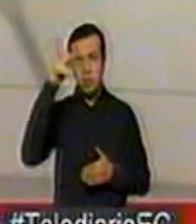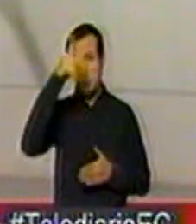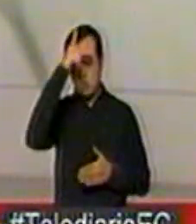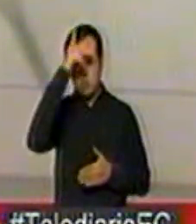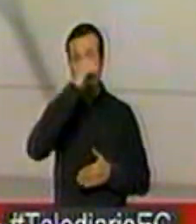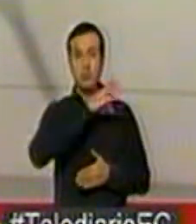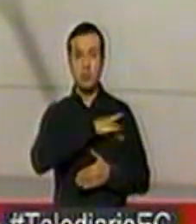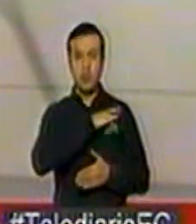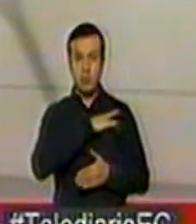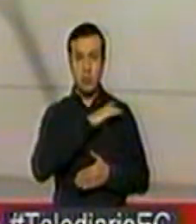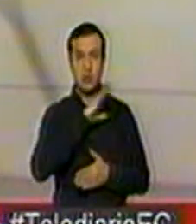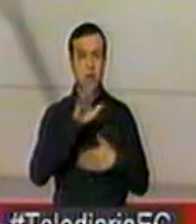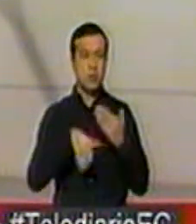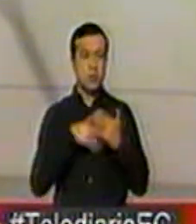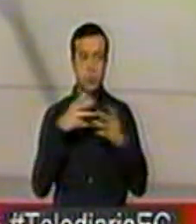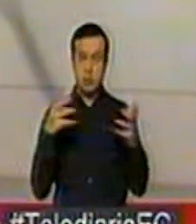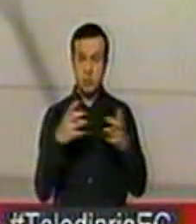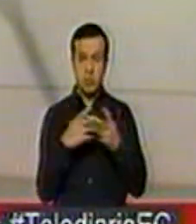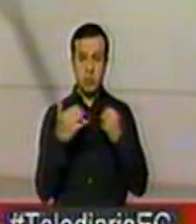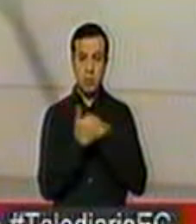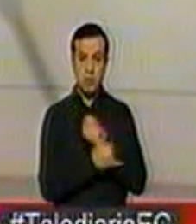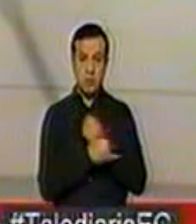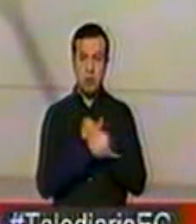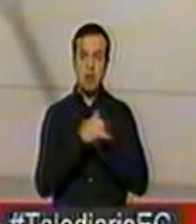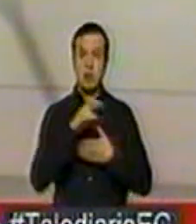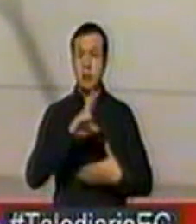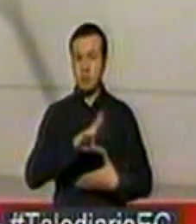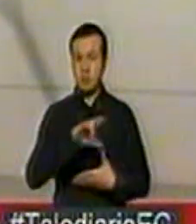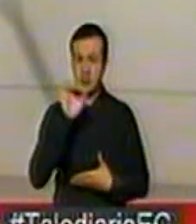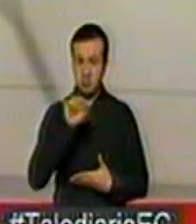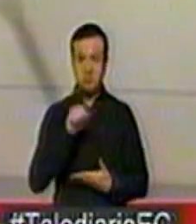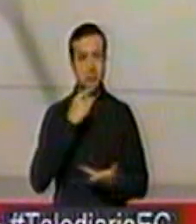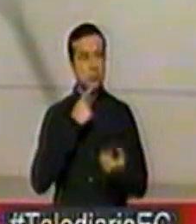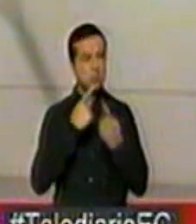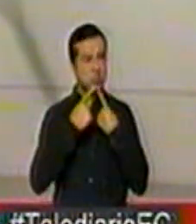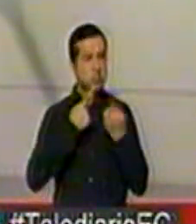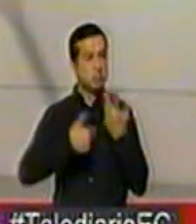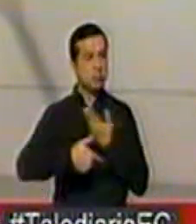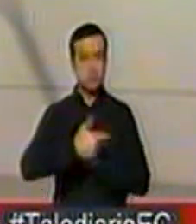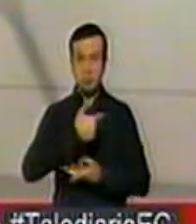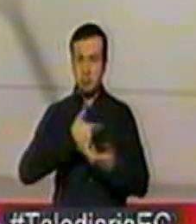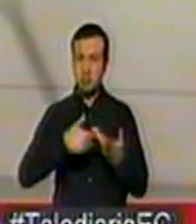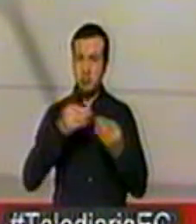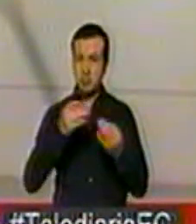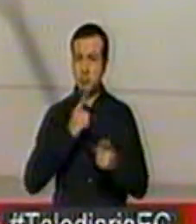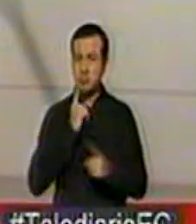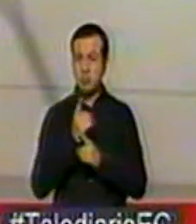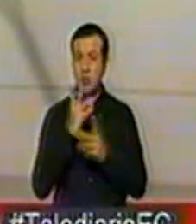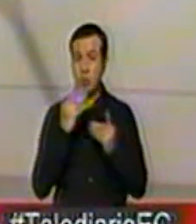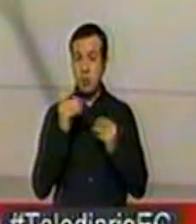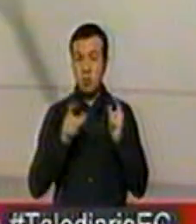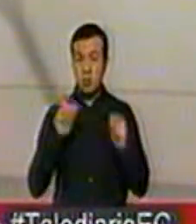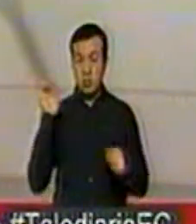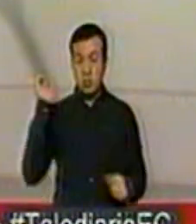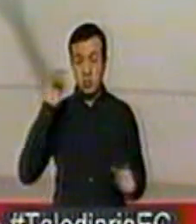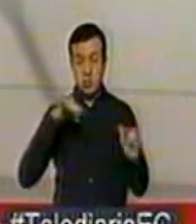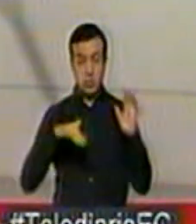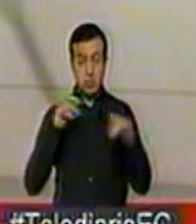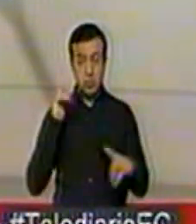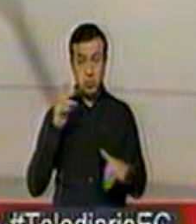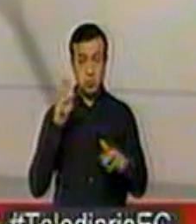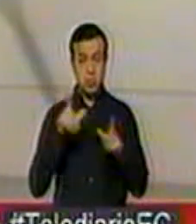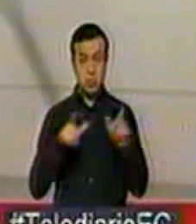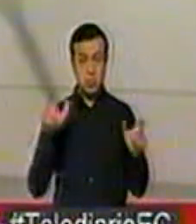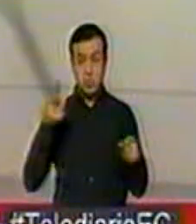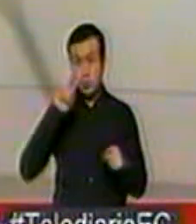con Chile y en general con todos los países de la región que se ven afectados por estos flujos inusuales de